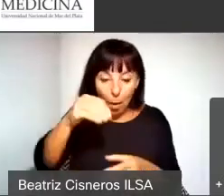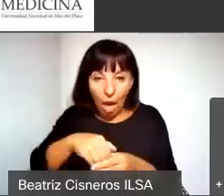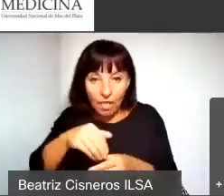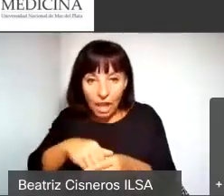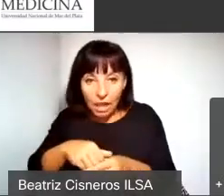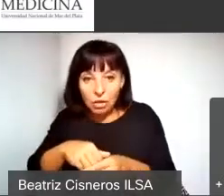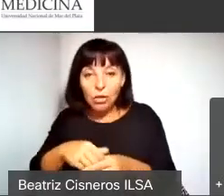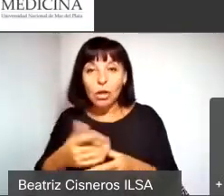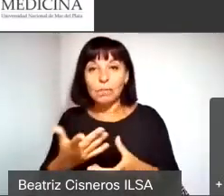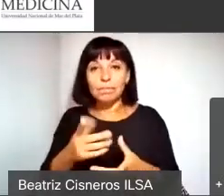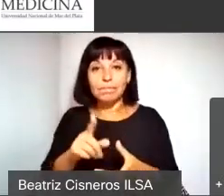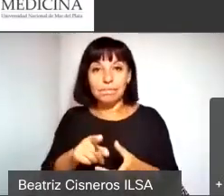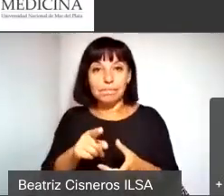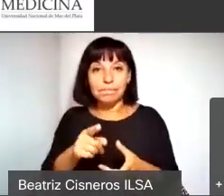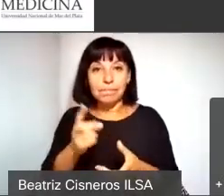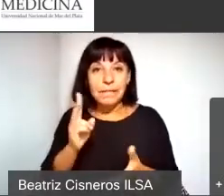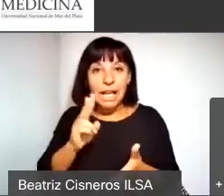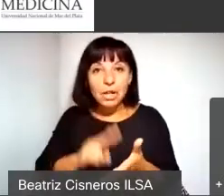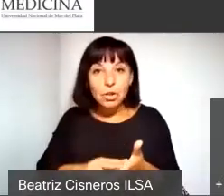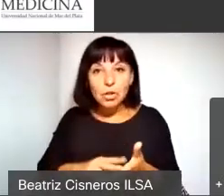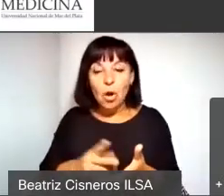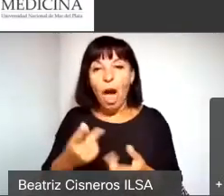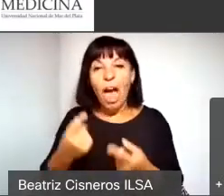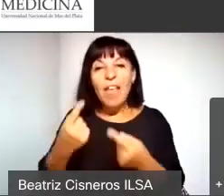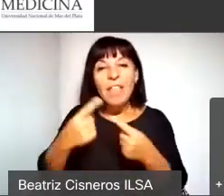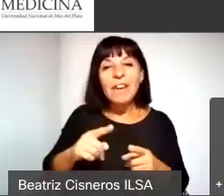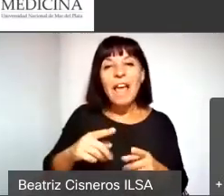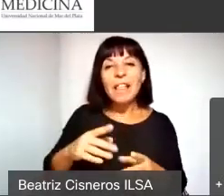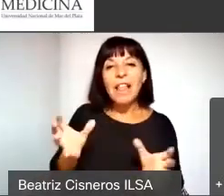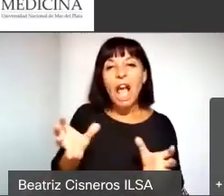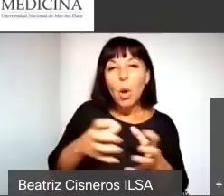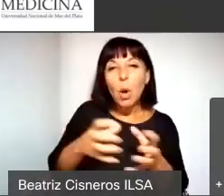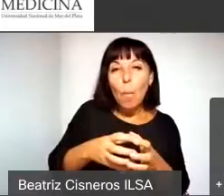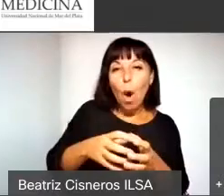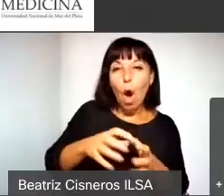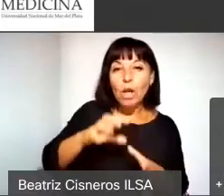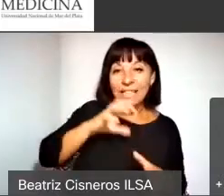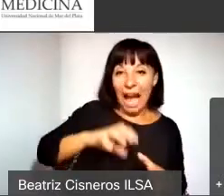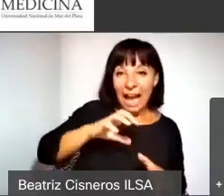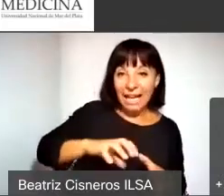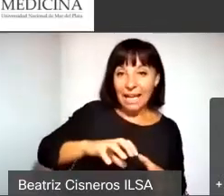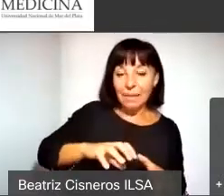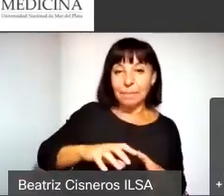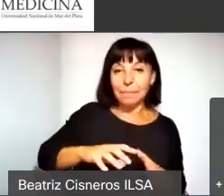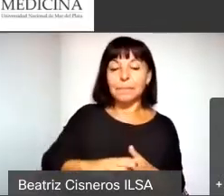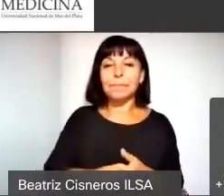lo que determinan los diferentes grupos sanguíneos en el sistema ABO, ¿sí?